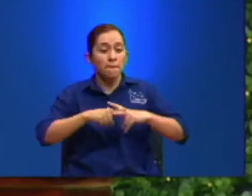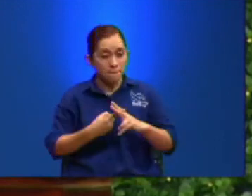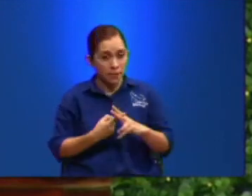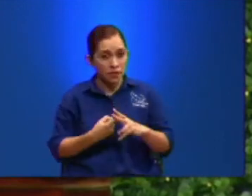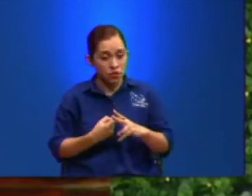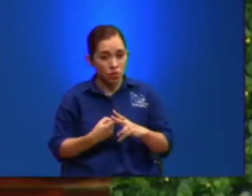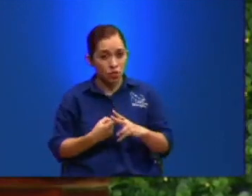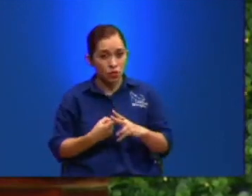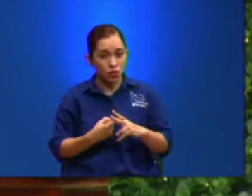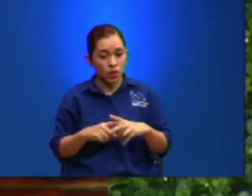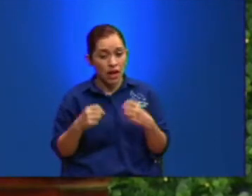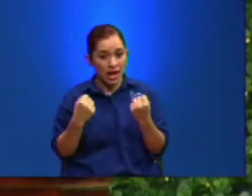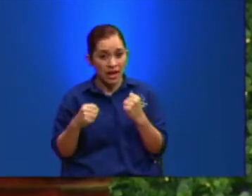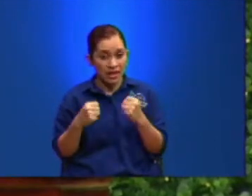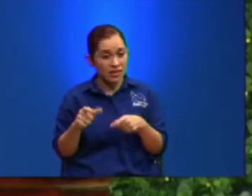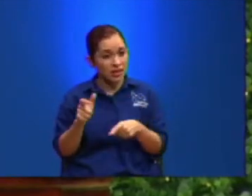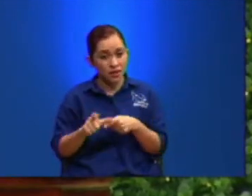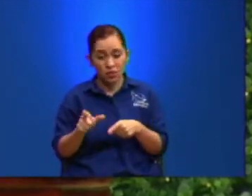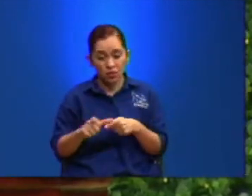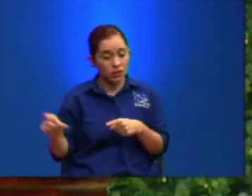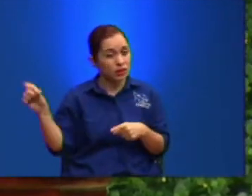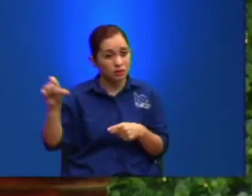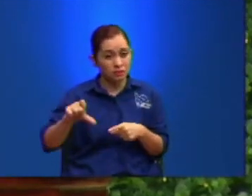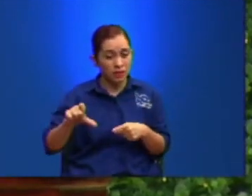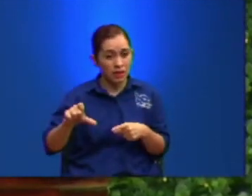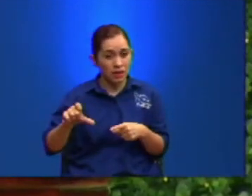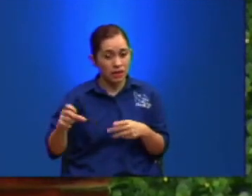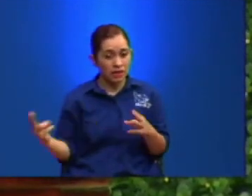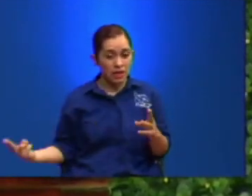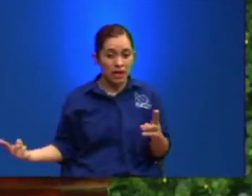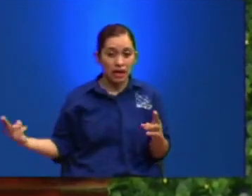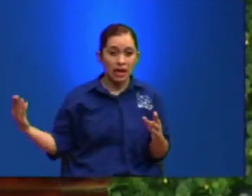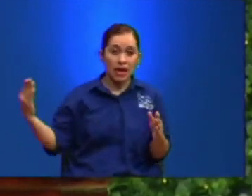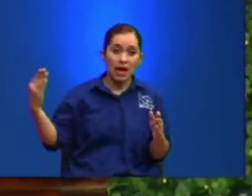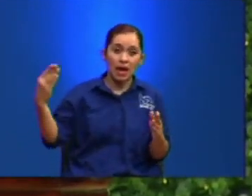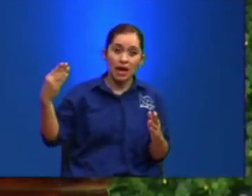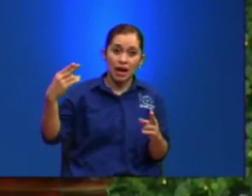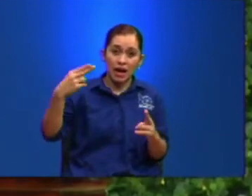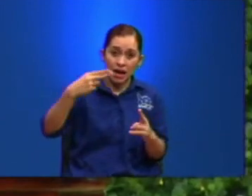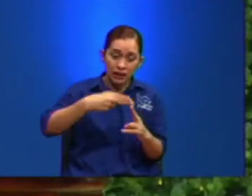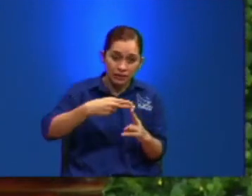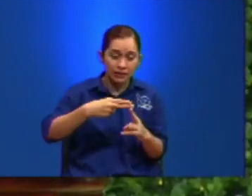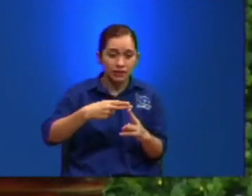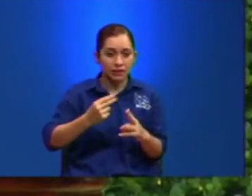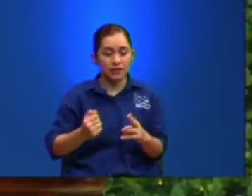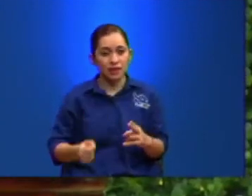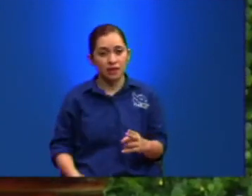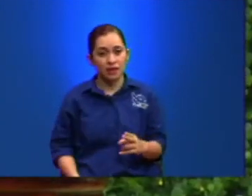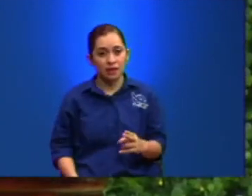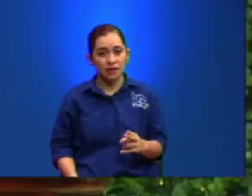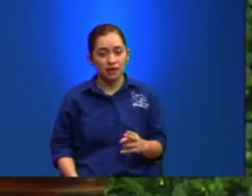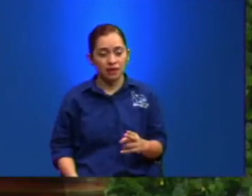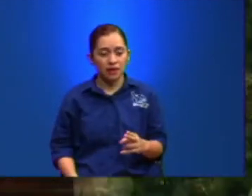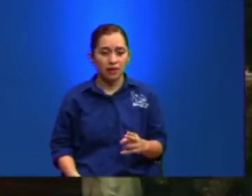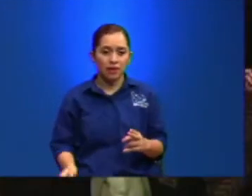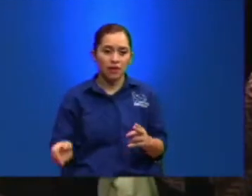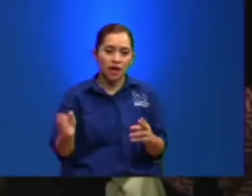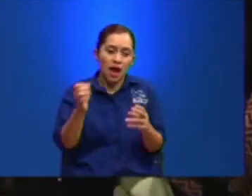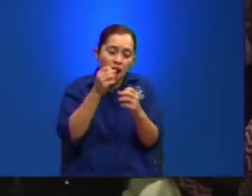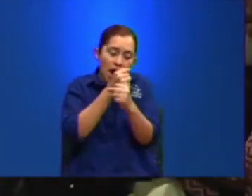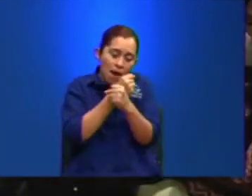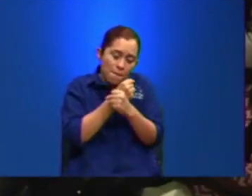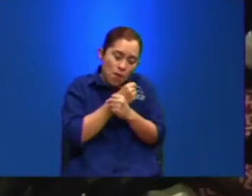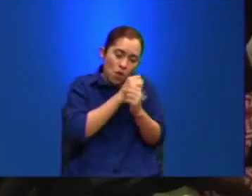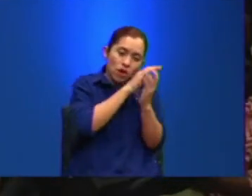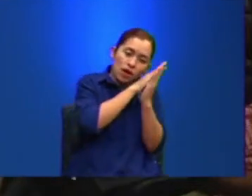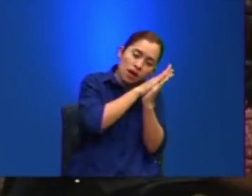jugar hasta que cayó dormir amo el sueño entonces